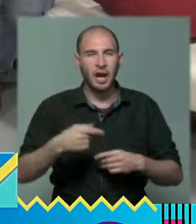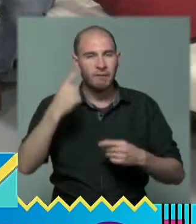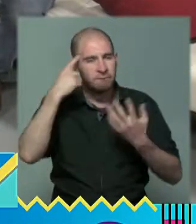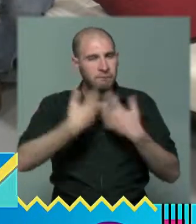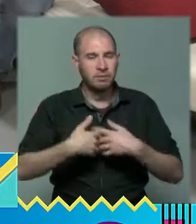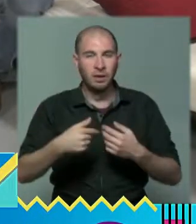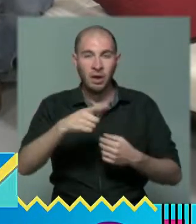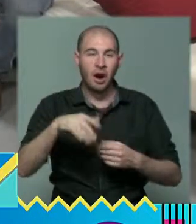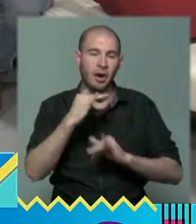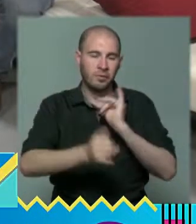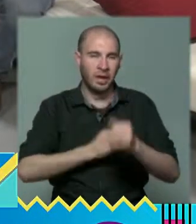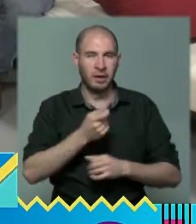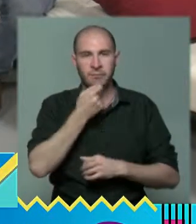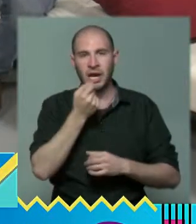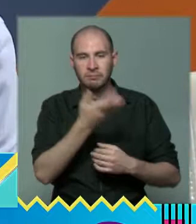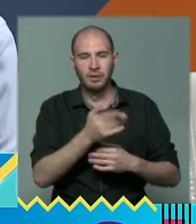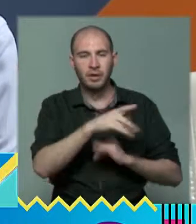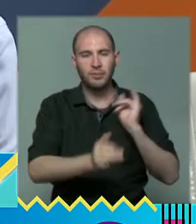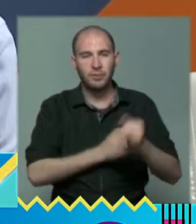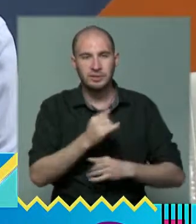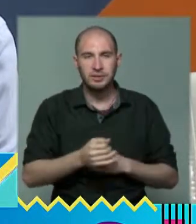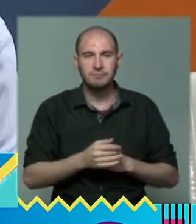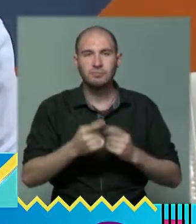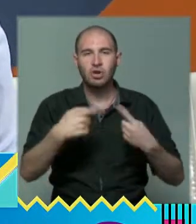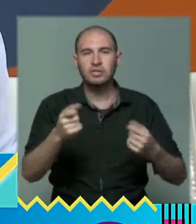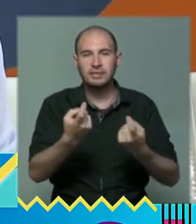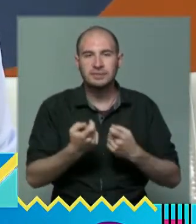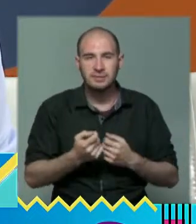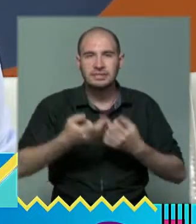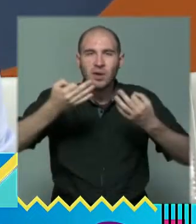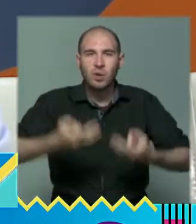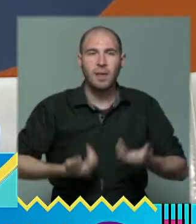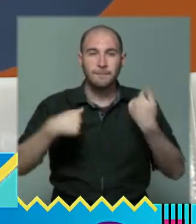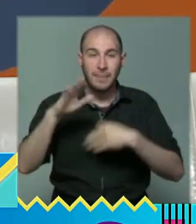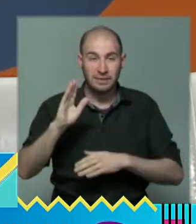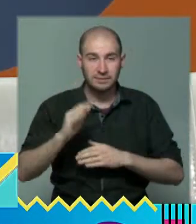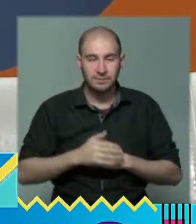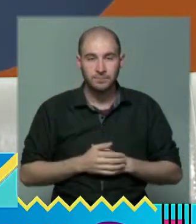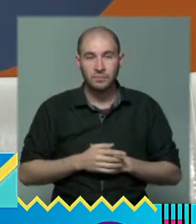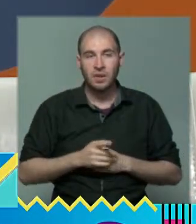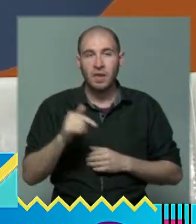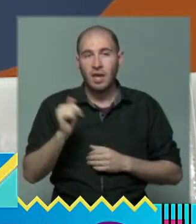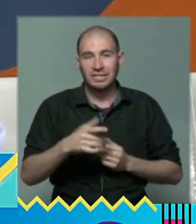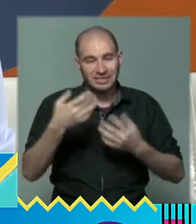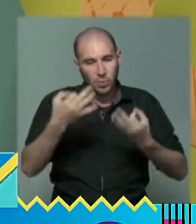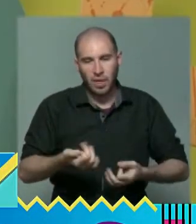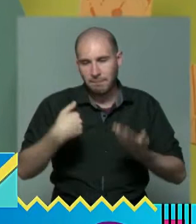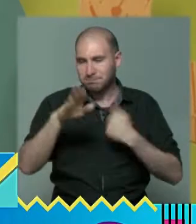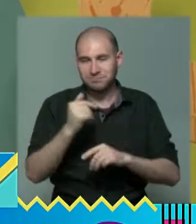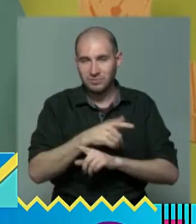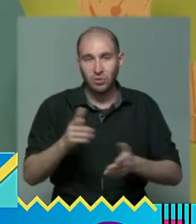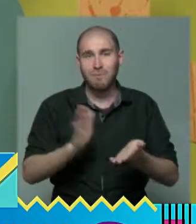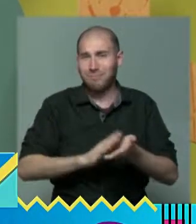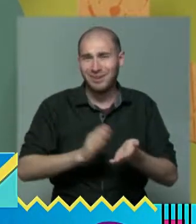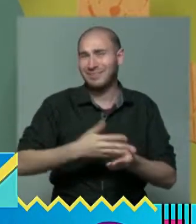que lo están planteando. O sea, si ellos lo están planteando como una necesidad de mayor seguridad, está claro que esto no da mayor seguridad y ya lo venimos